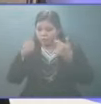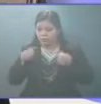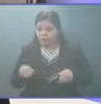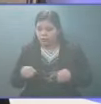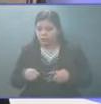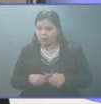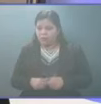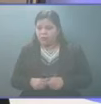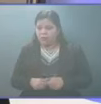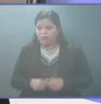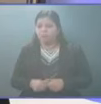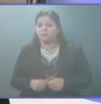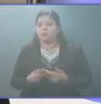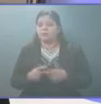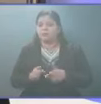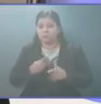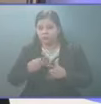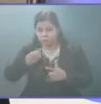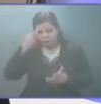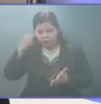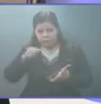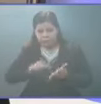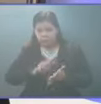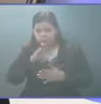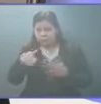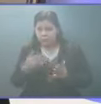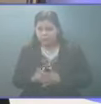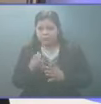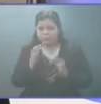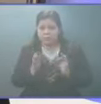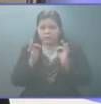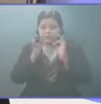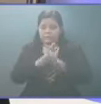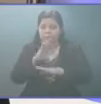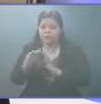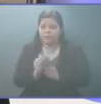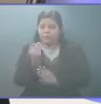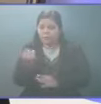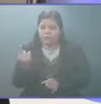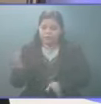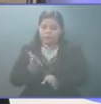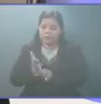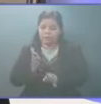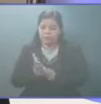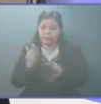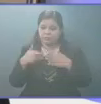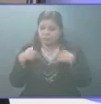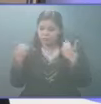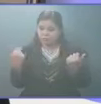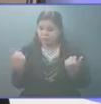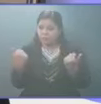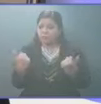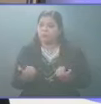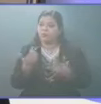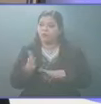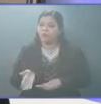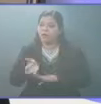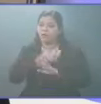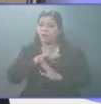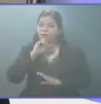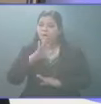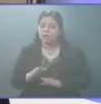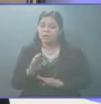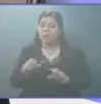porque ningún país estaba preparado, ningún profesional de salud estaba preparado o no dimensionaba la